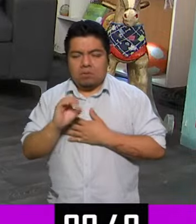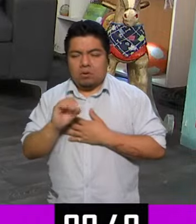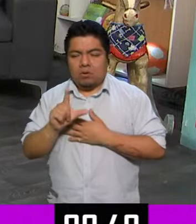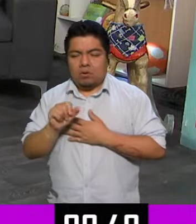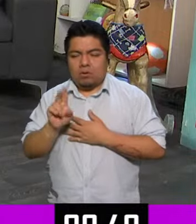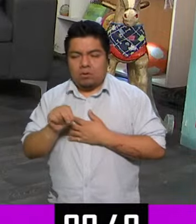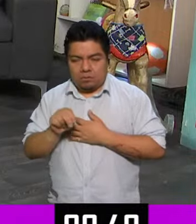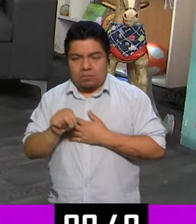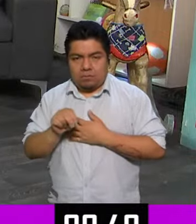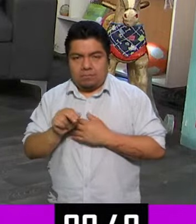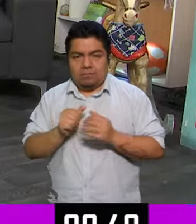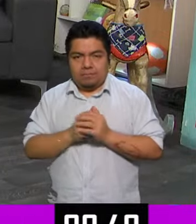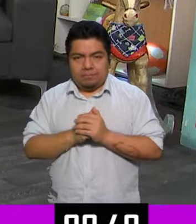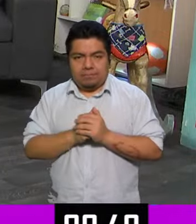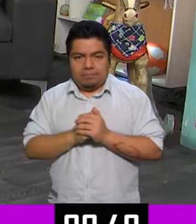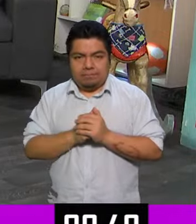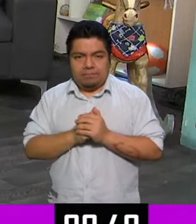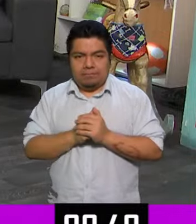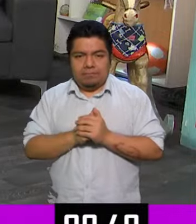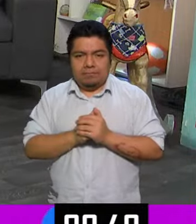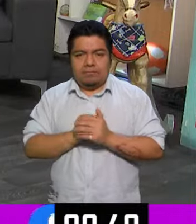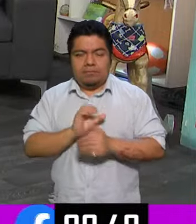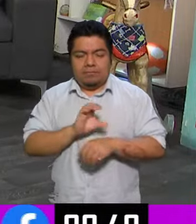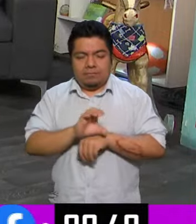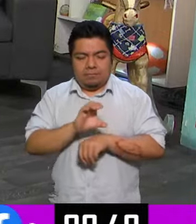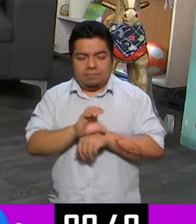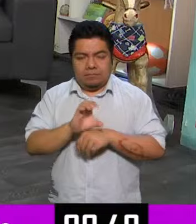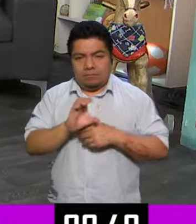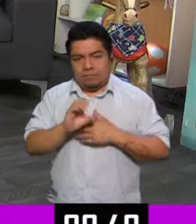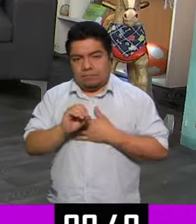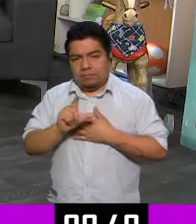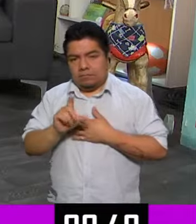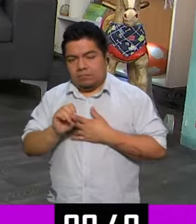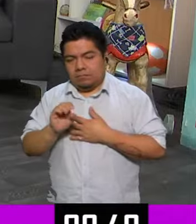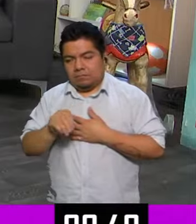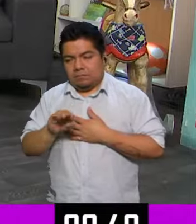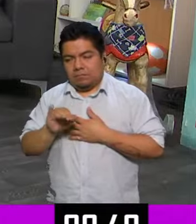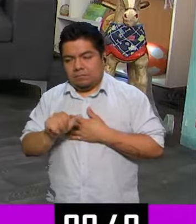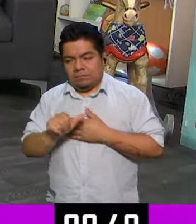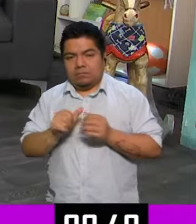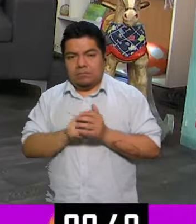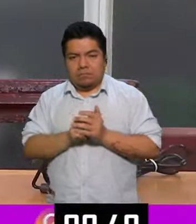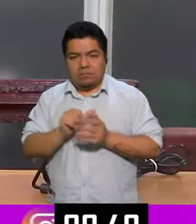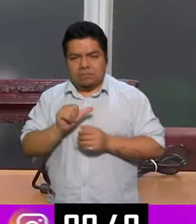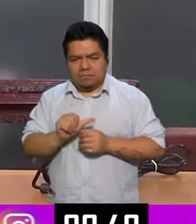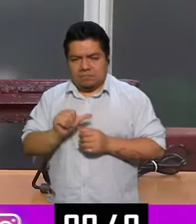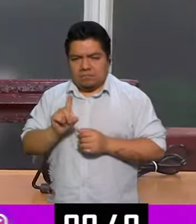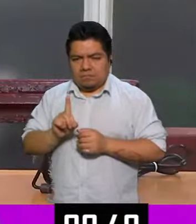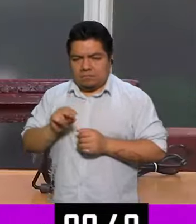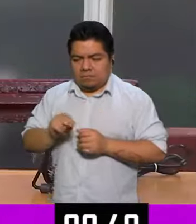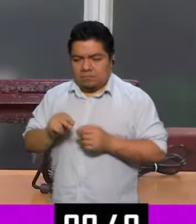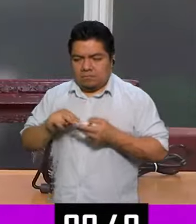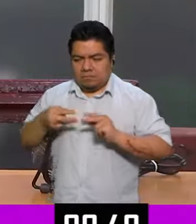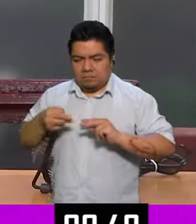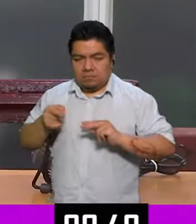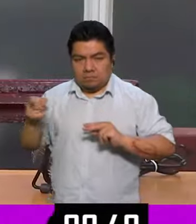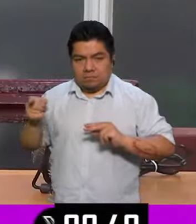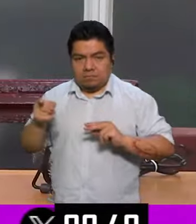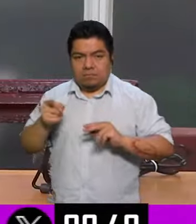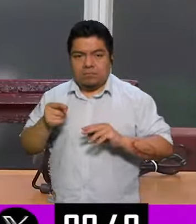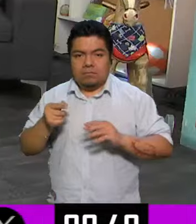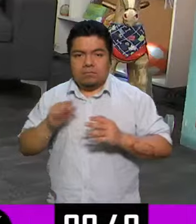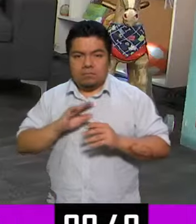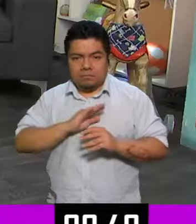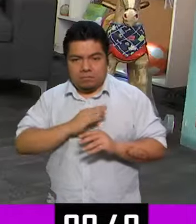Colón. Pero Cristóbal Colón, entonces ella. Ya que ya le hicieron el ADN y resulta que era español. Era, no, no